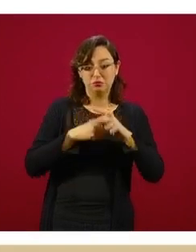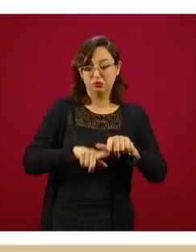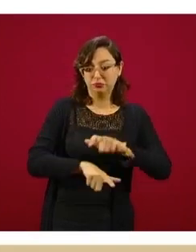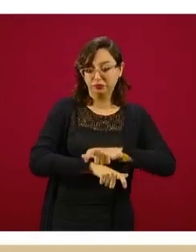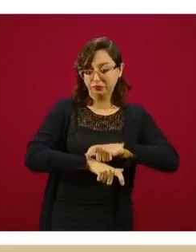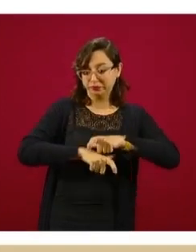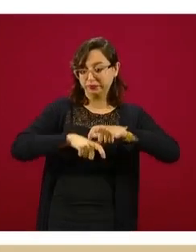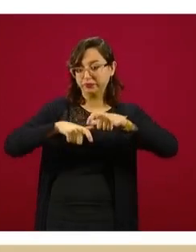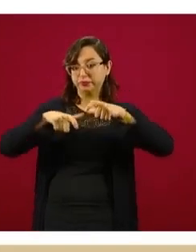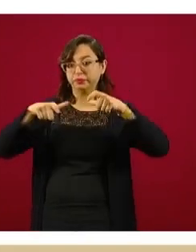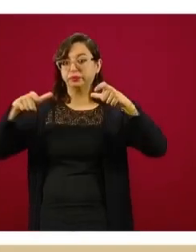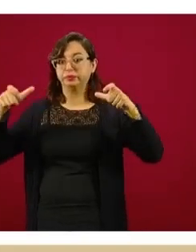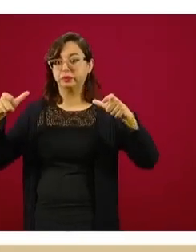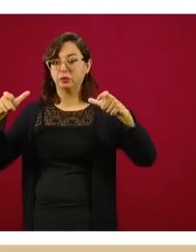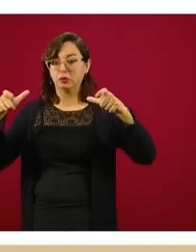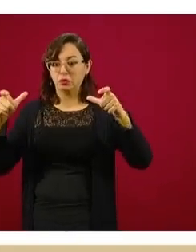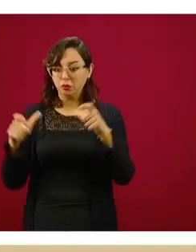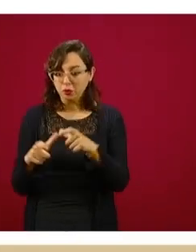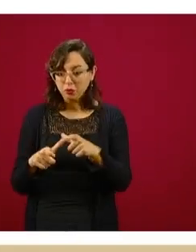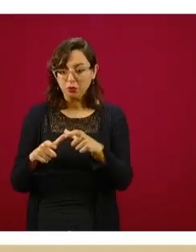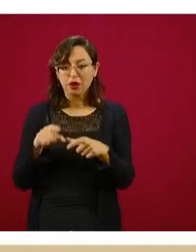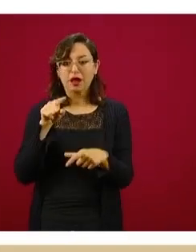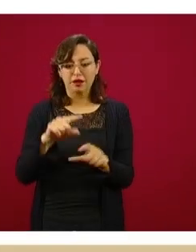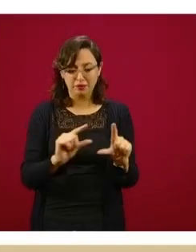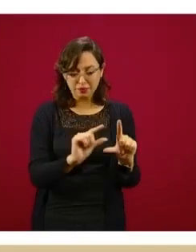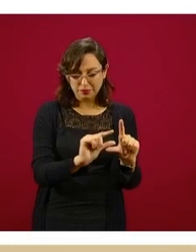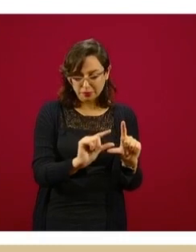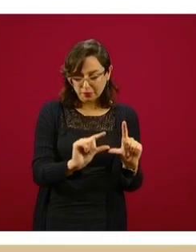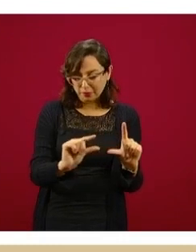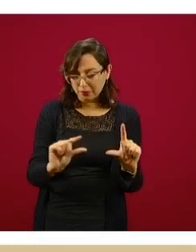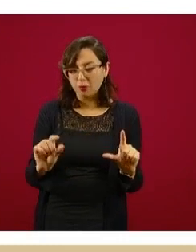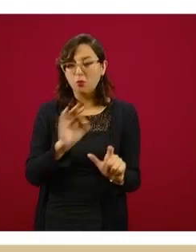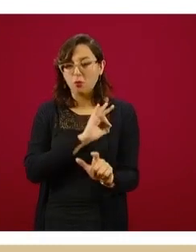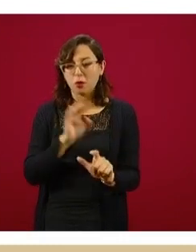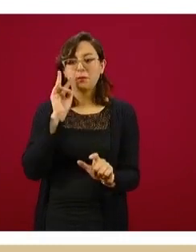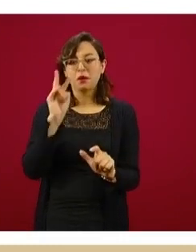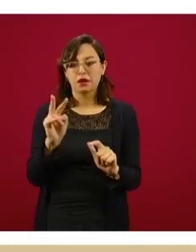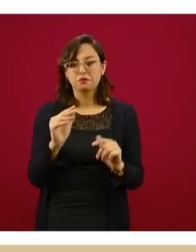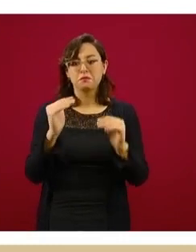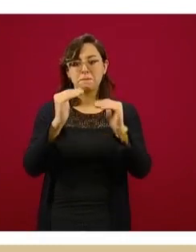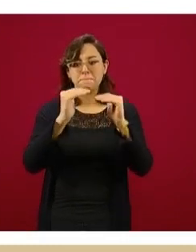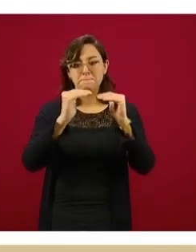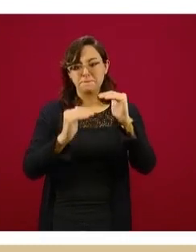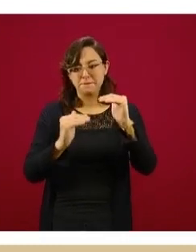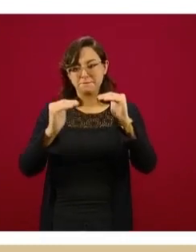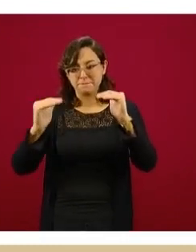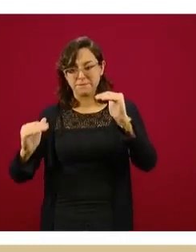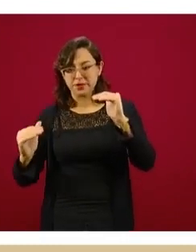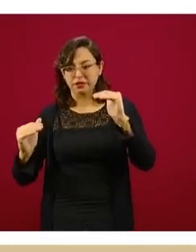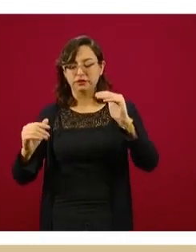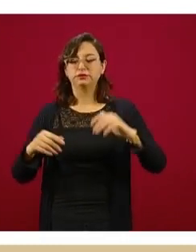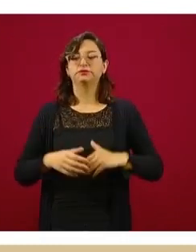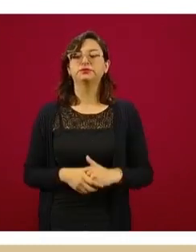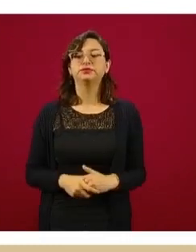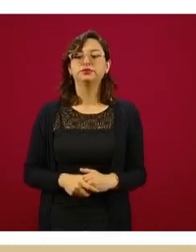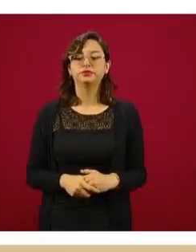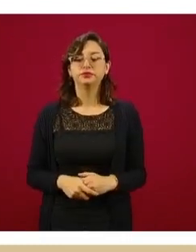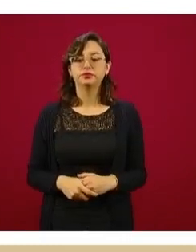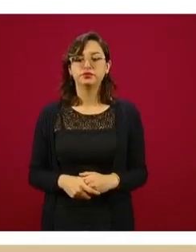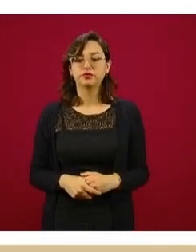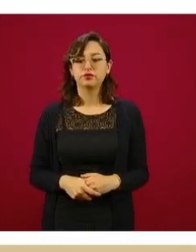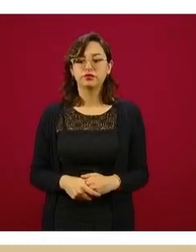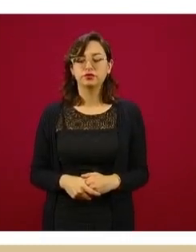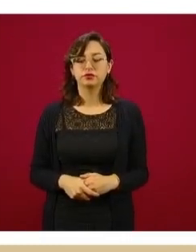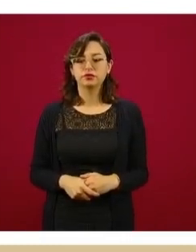ocurriendo y se representan en las pequeñas barritas o columnas de color anaranjado que están en la parte inferior. La